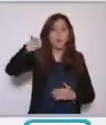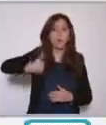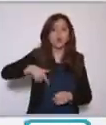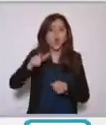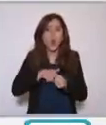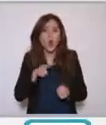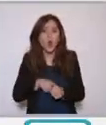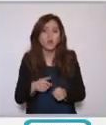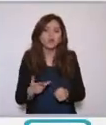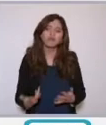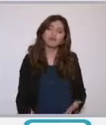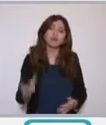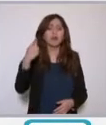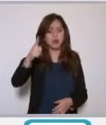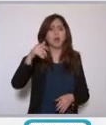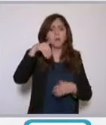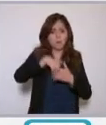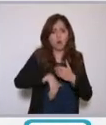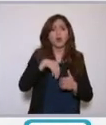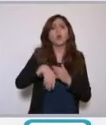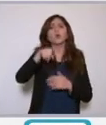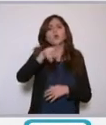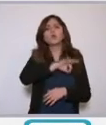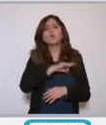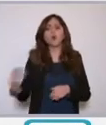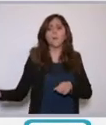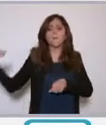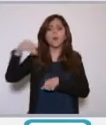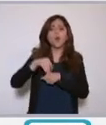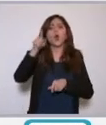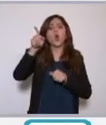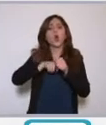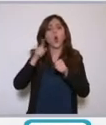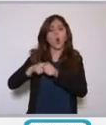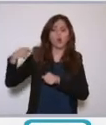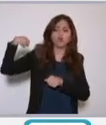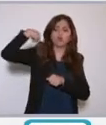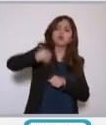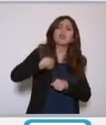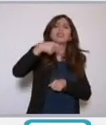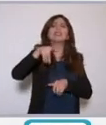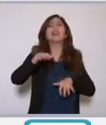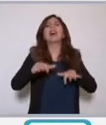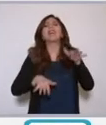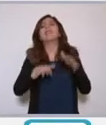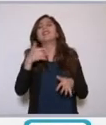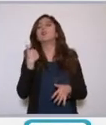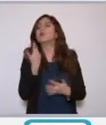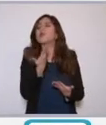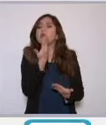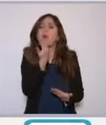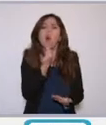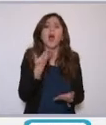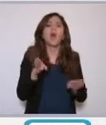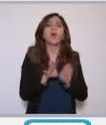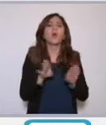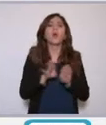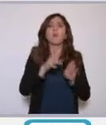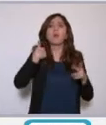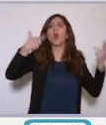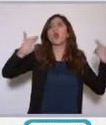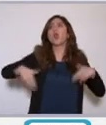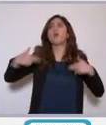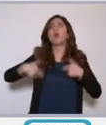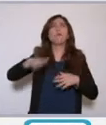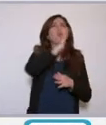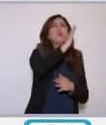de color, la bolsa es un muy buen lugar en el cual poner color, ¿no? Entonces, si de repente es como de no tengo a lo mejor mucho color en guardarropa porque